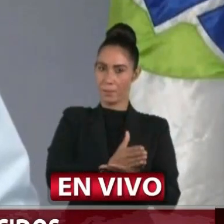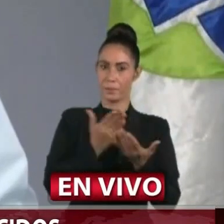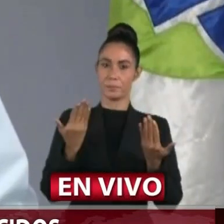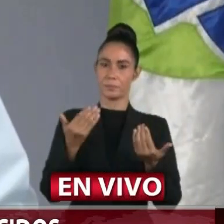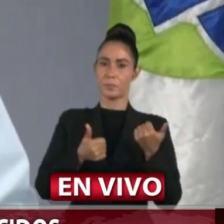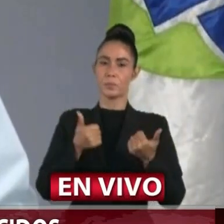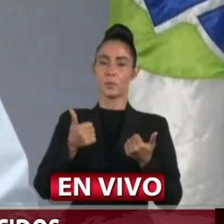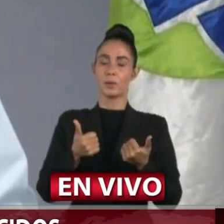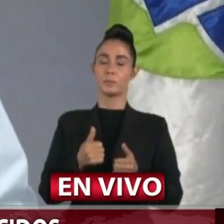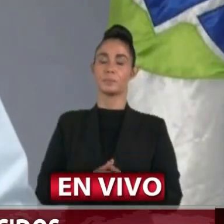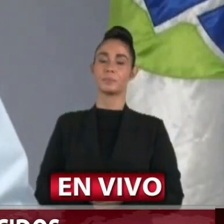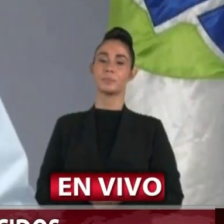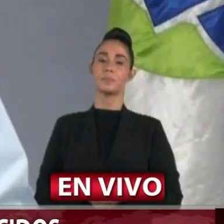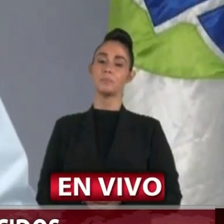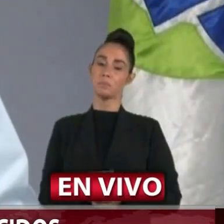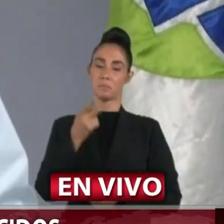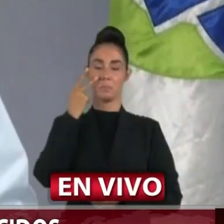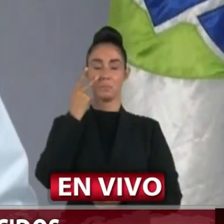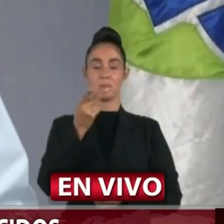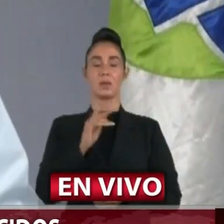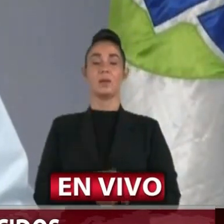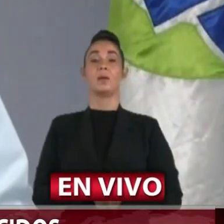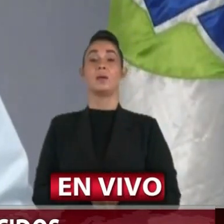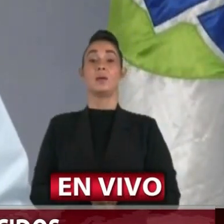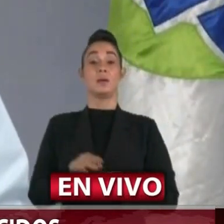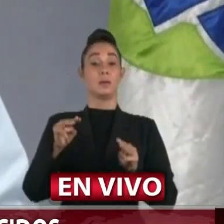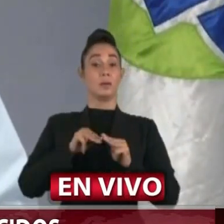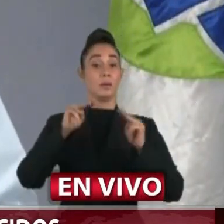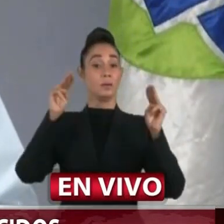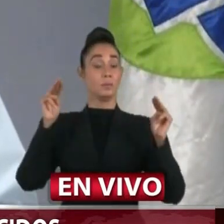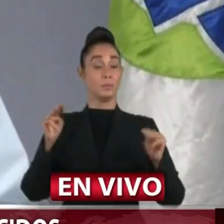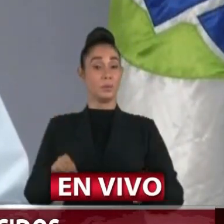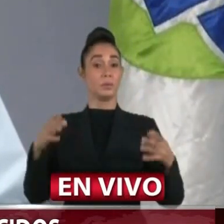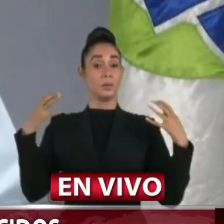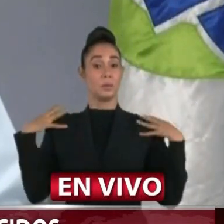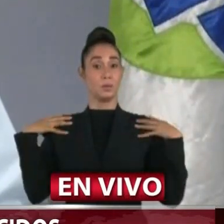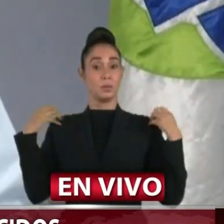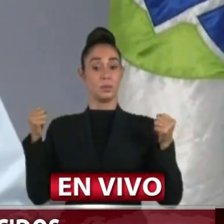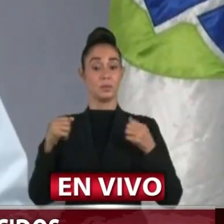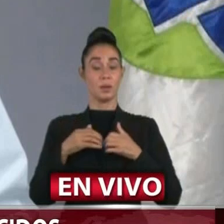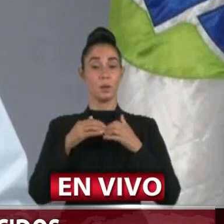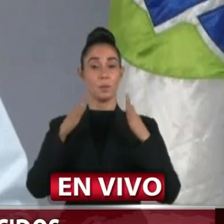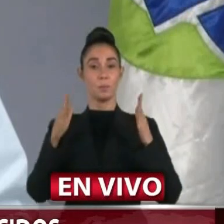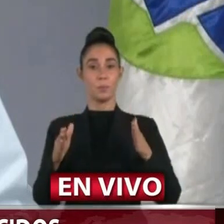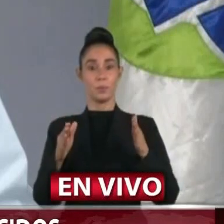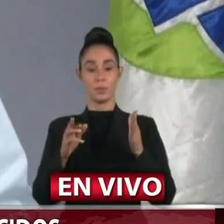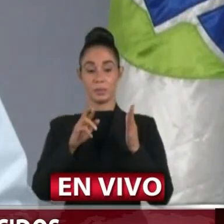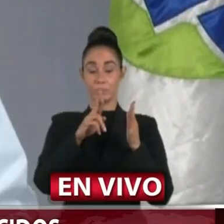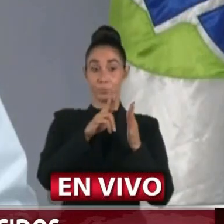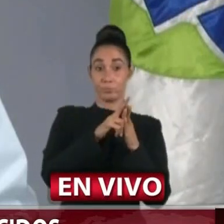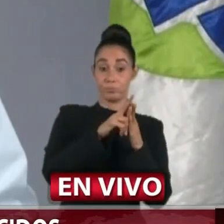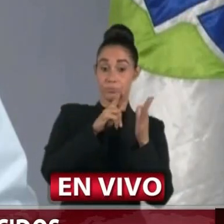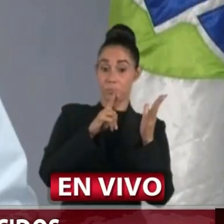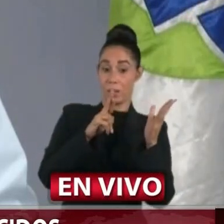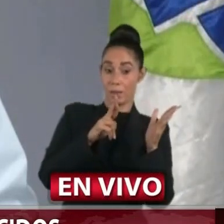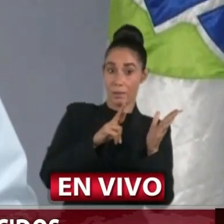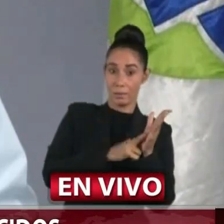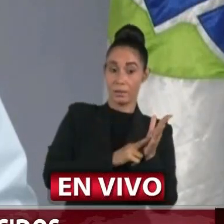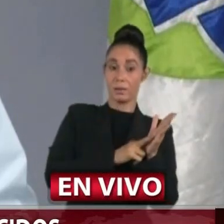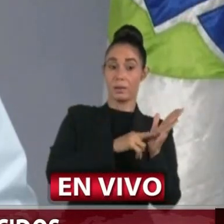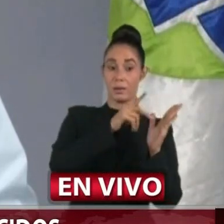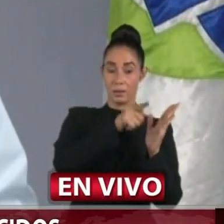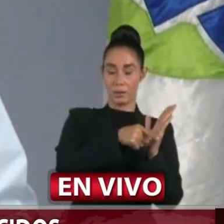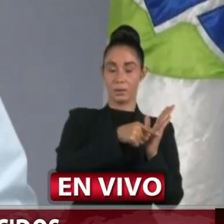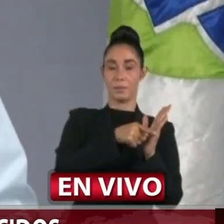Mire, el Ministerio de Salud Pública emitió un protocolo de uso justamente que coincide con la decisión de la FDA.